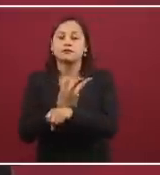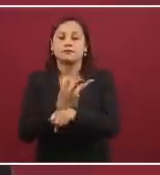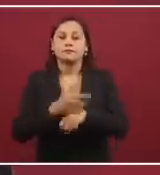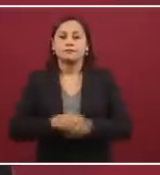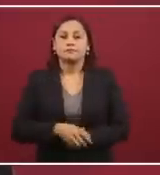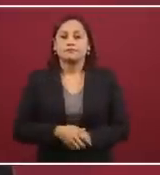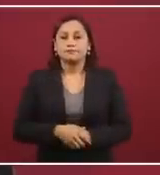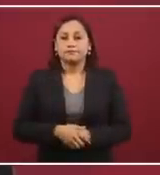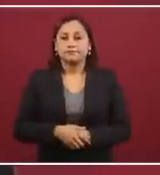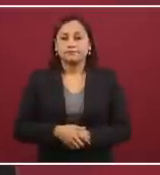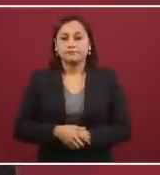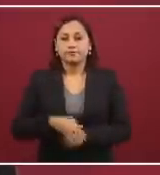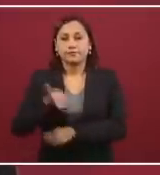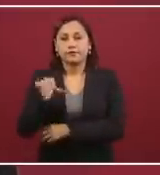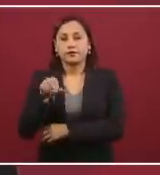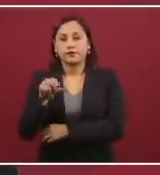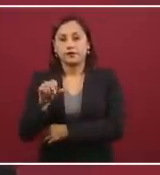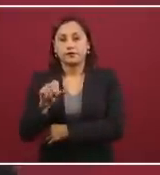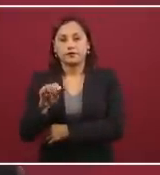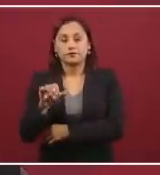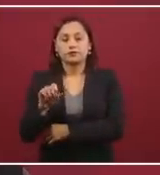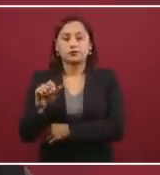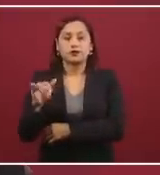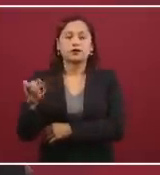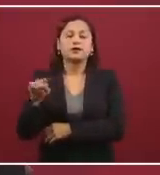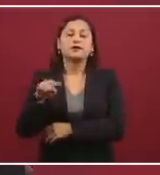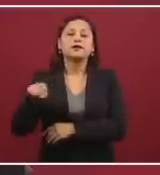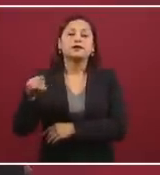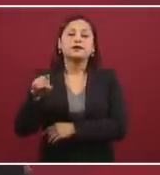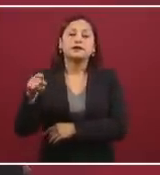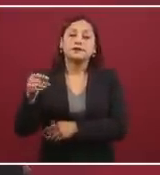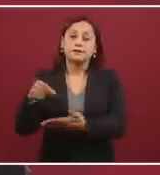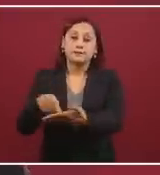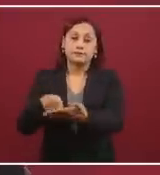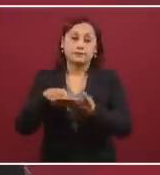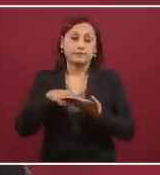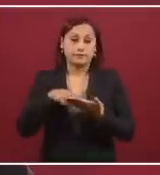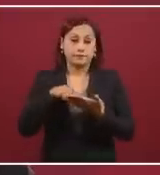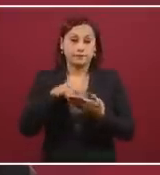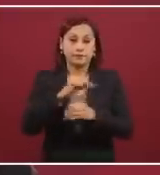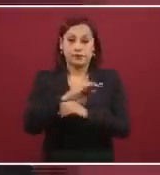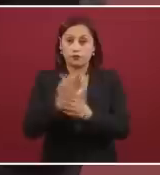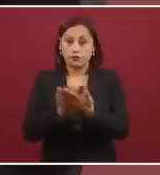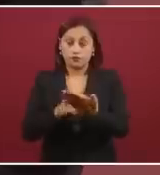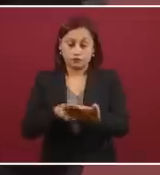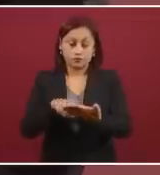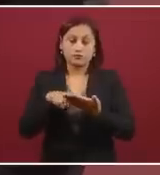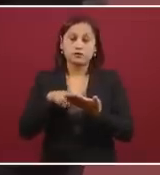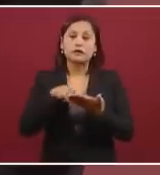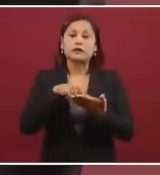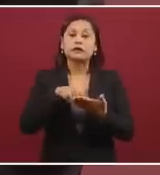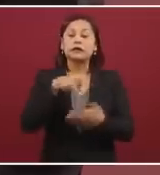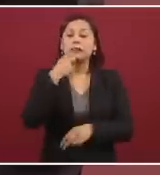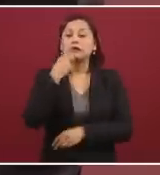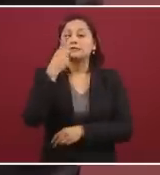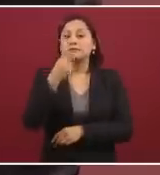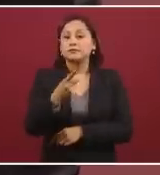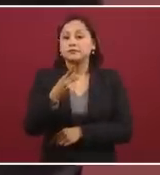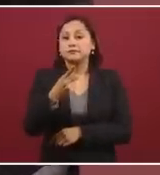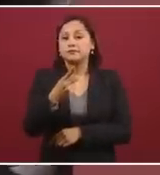jesús ya de lo que me informa es que es una medida